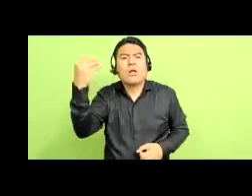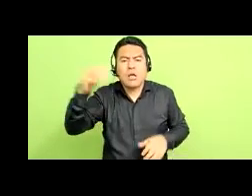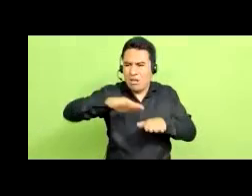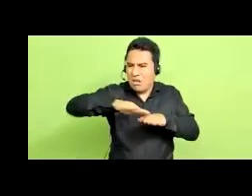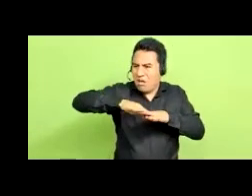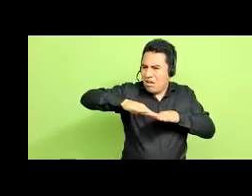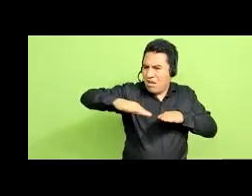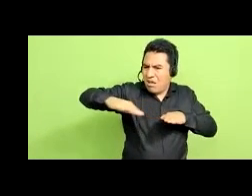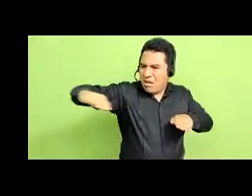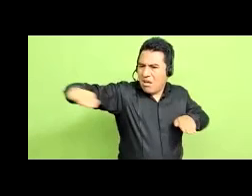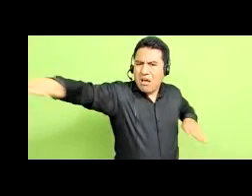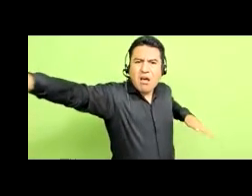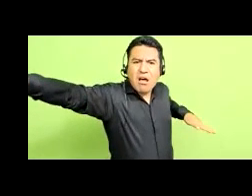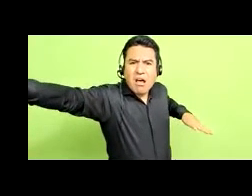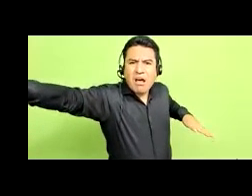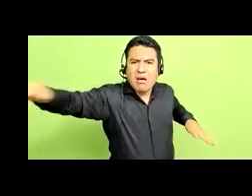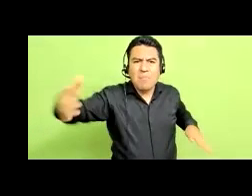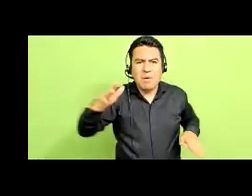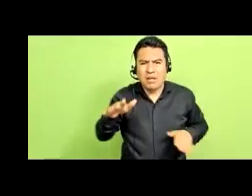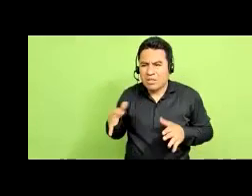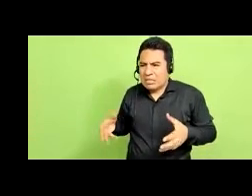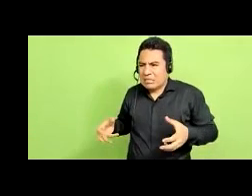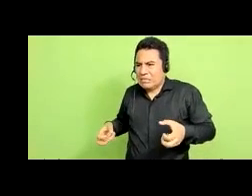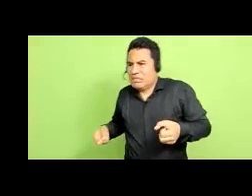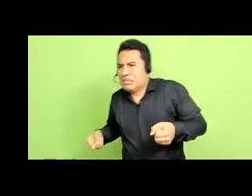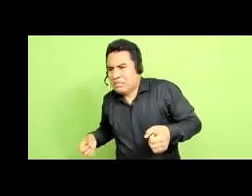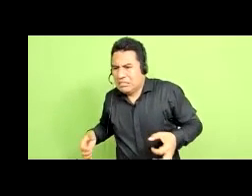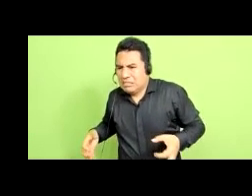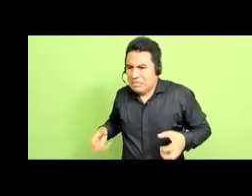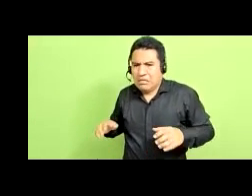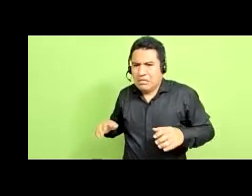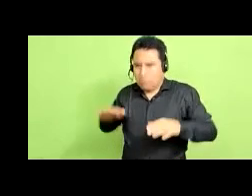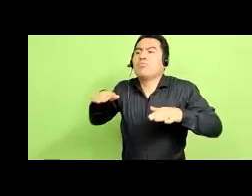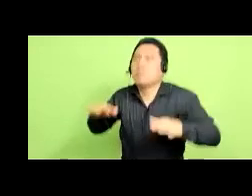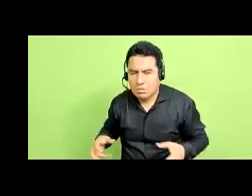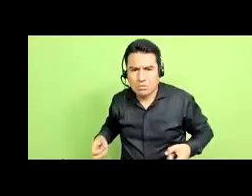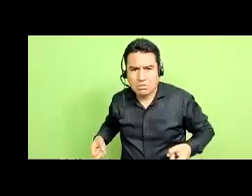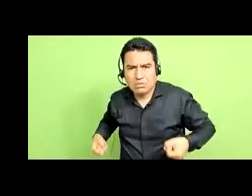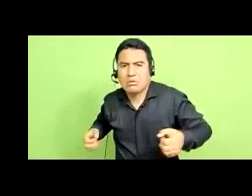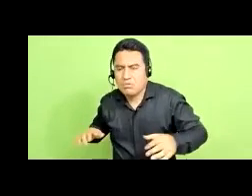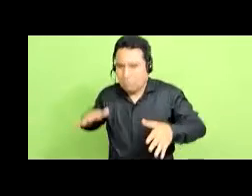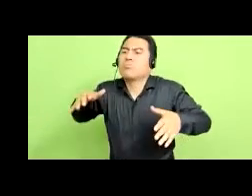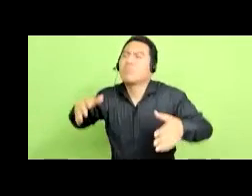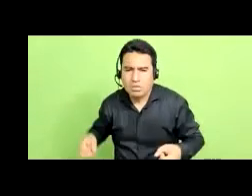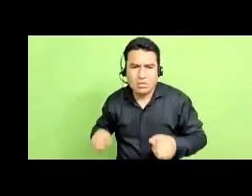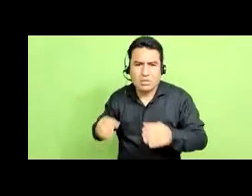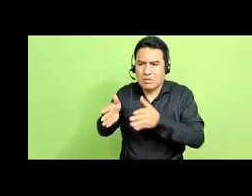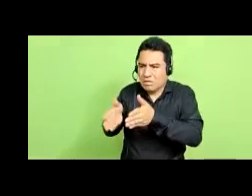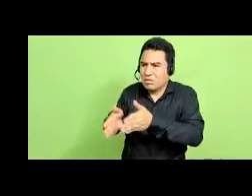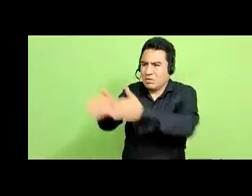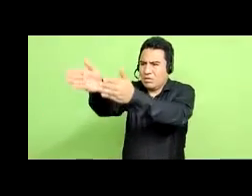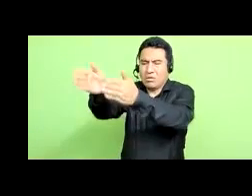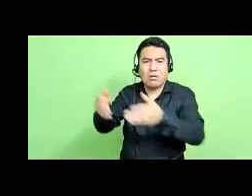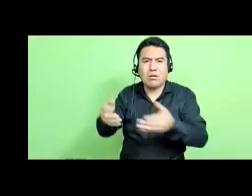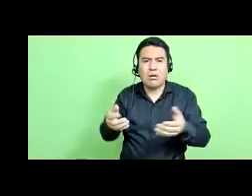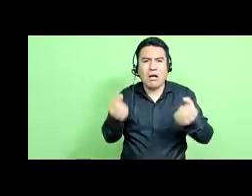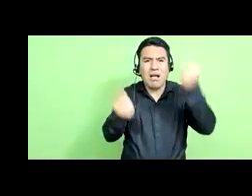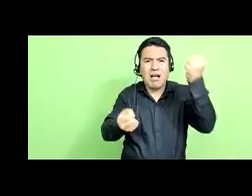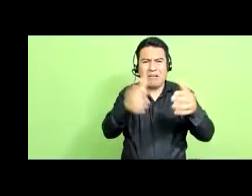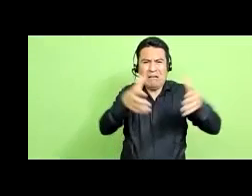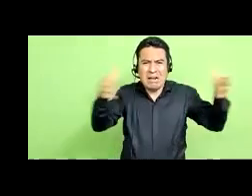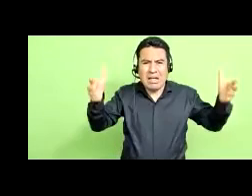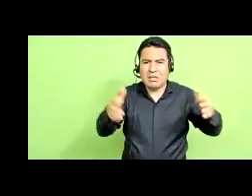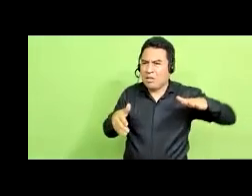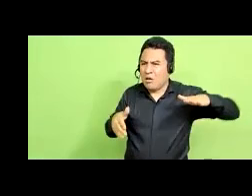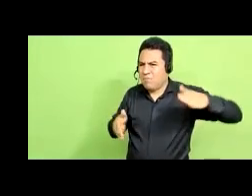parecen suicidas unos baches en medio de la vereda por donde pasan los camiones y la verdad